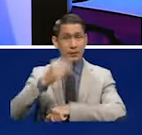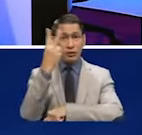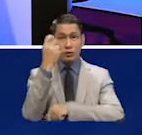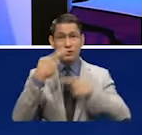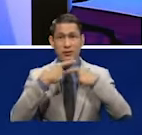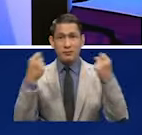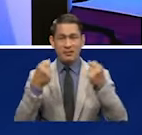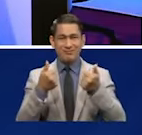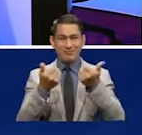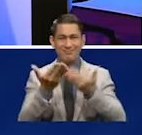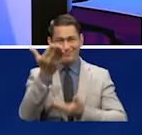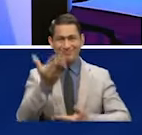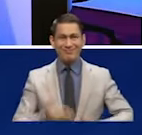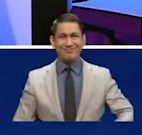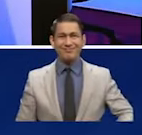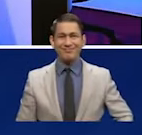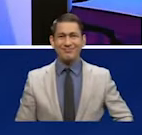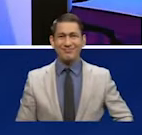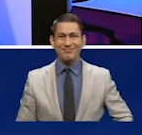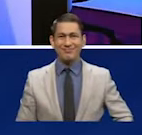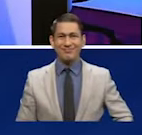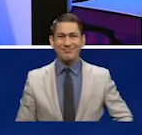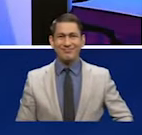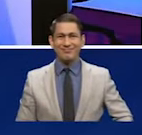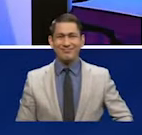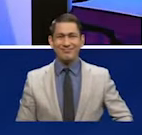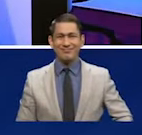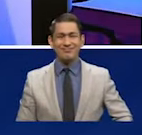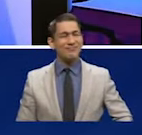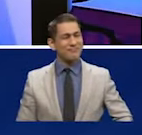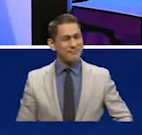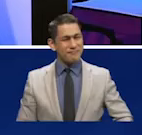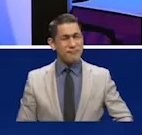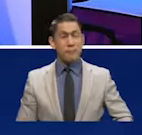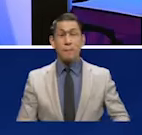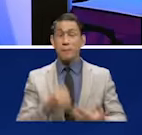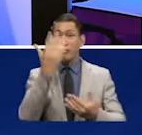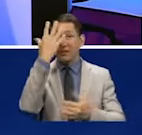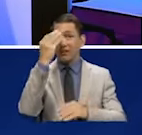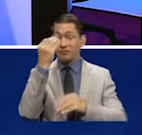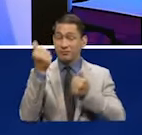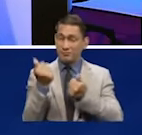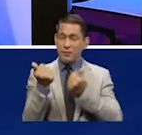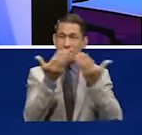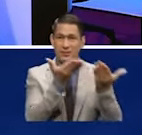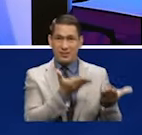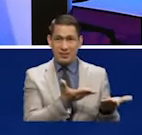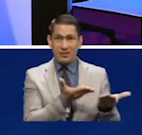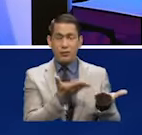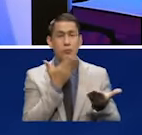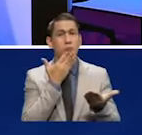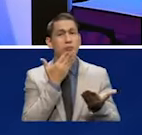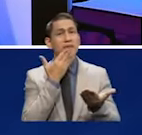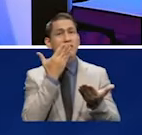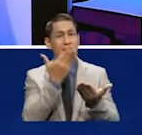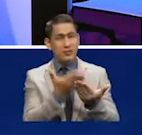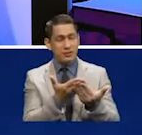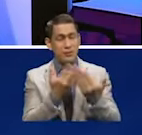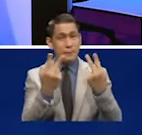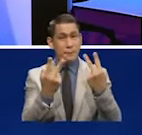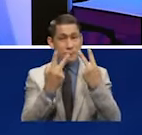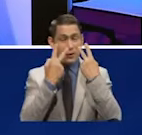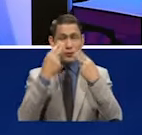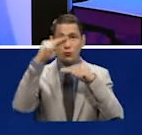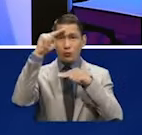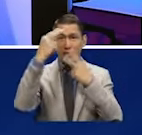Felipe, ¿qué tal? Hola, Saskia, querida amigos televidentes. Sean todos ustedes bienvenidos y, como siempre, gracias por compartir este espacio de